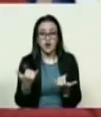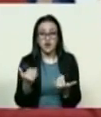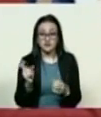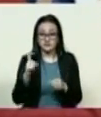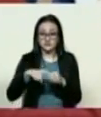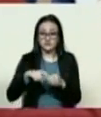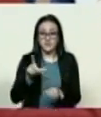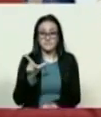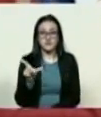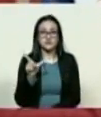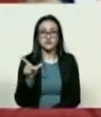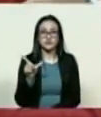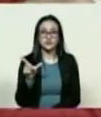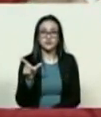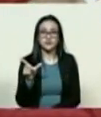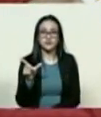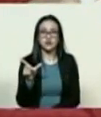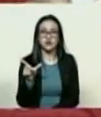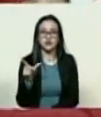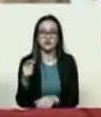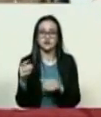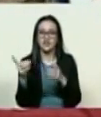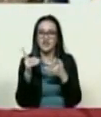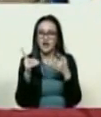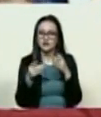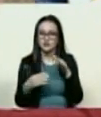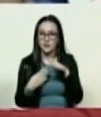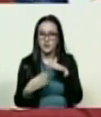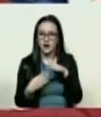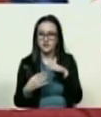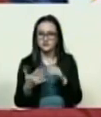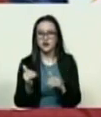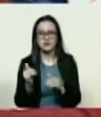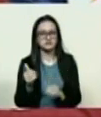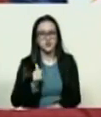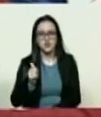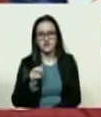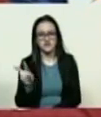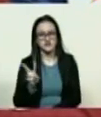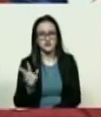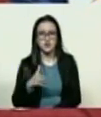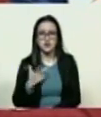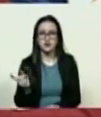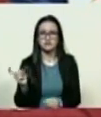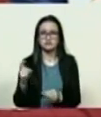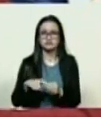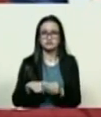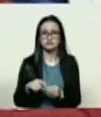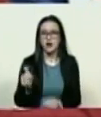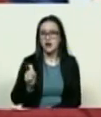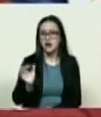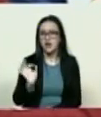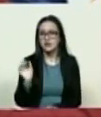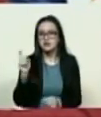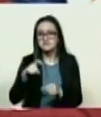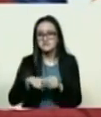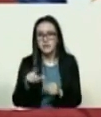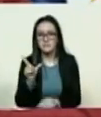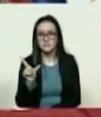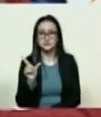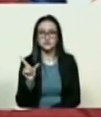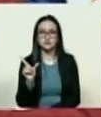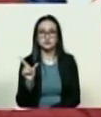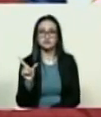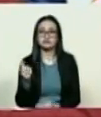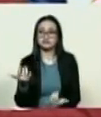del partido, que están en la base de datos, como para cualquier venezolano que no esté inscrito en el partido, pero que a